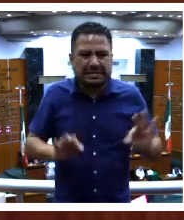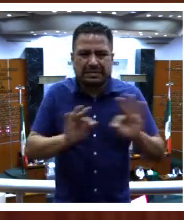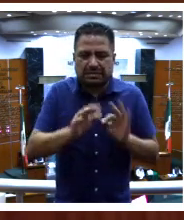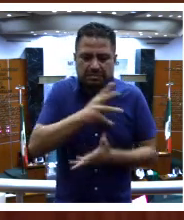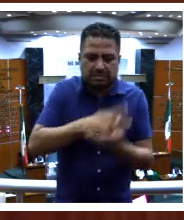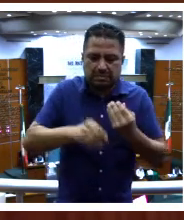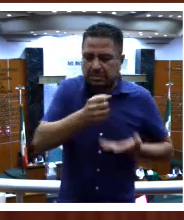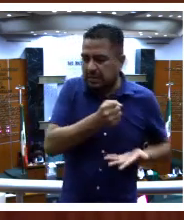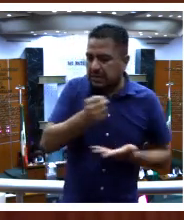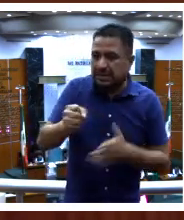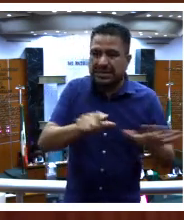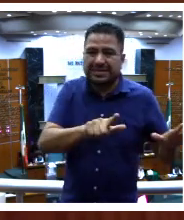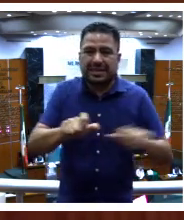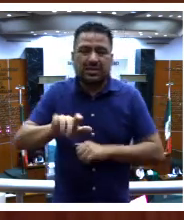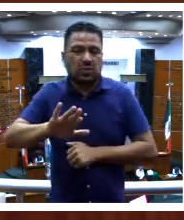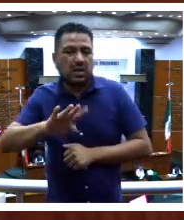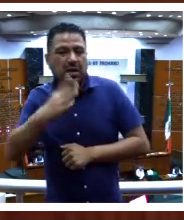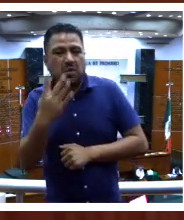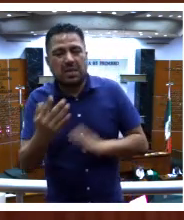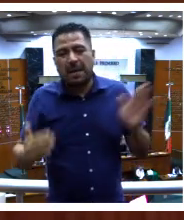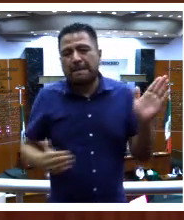de